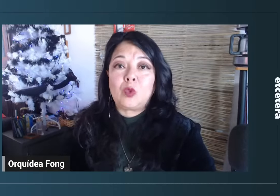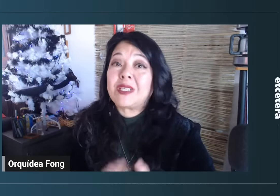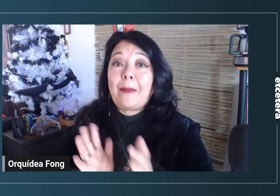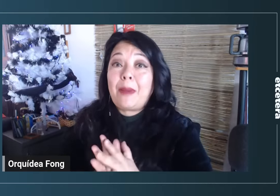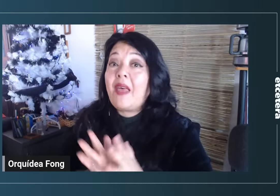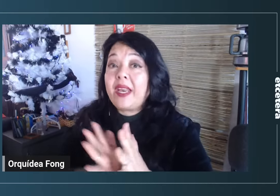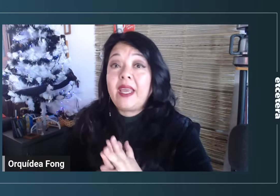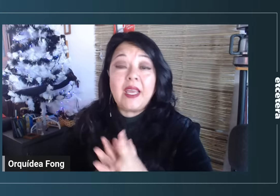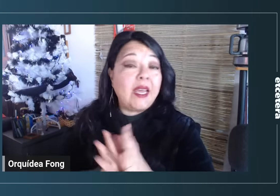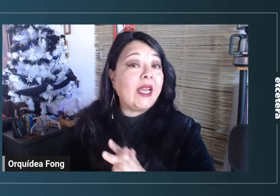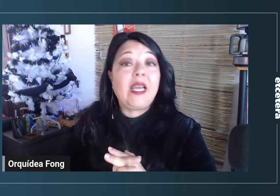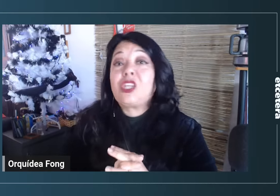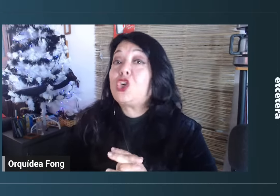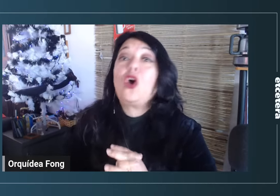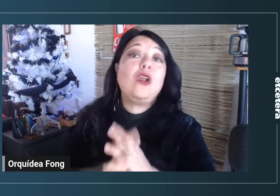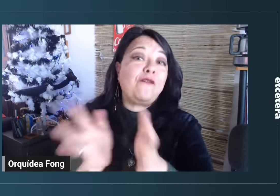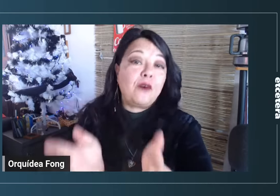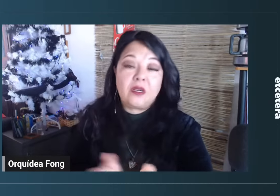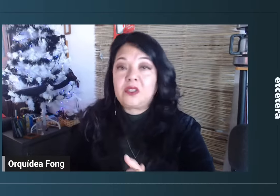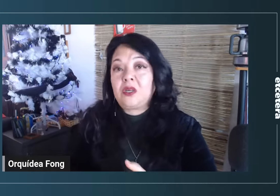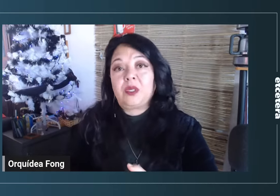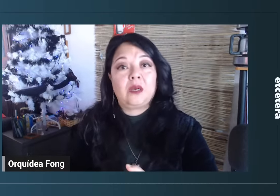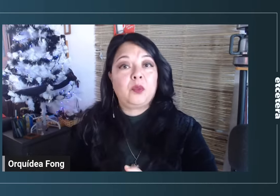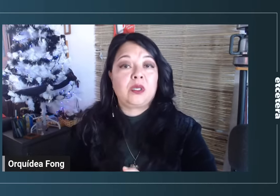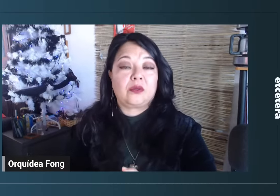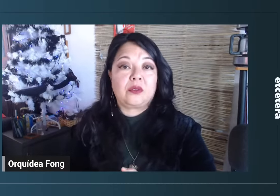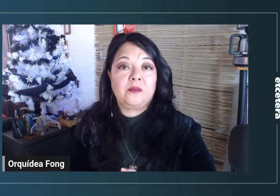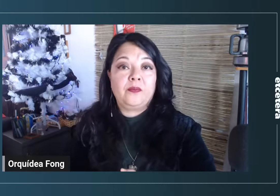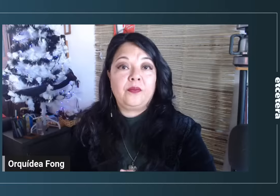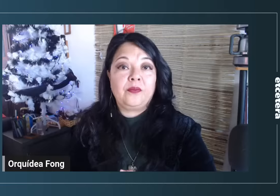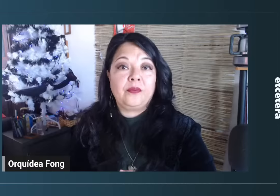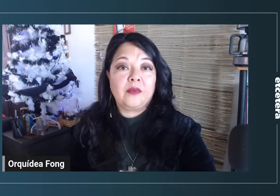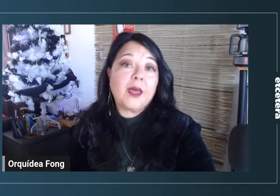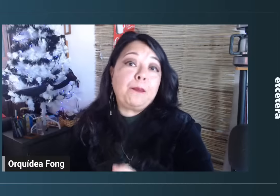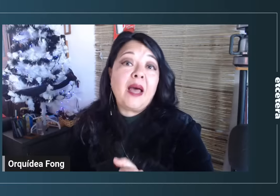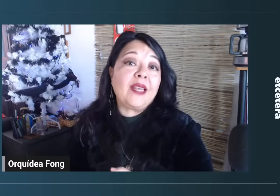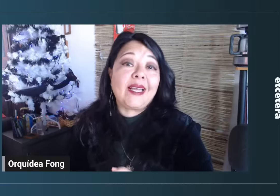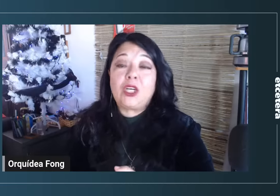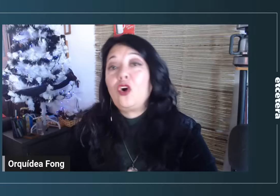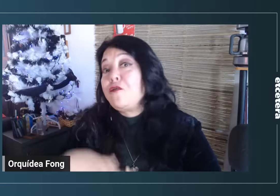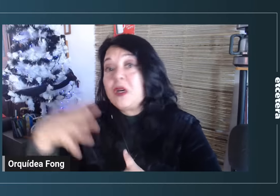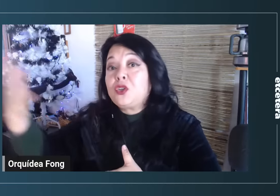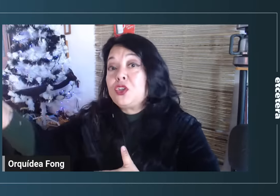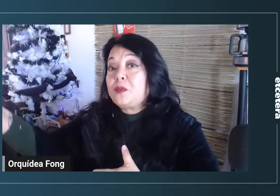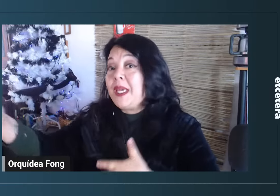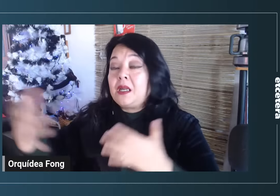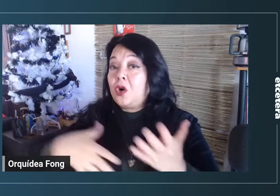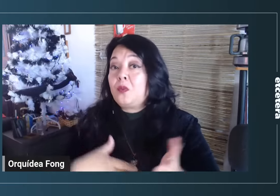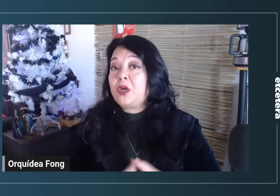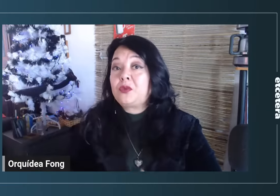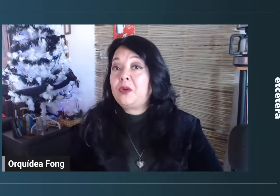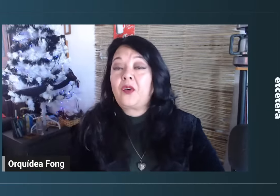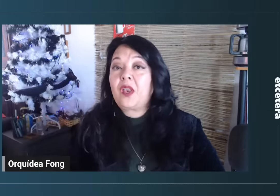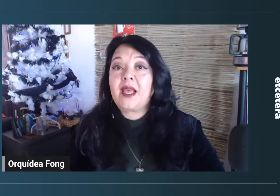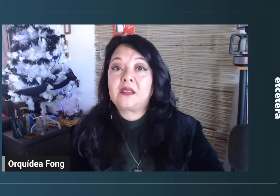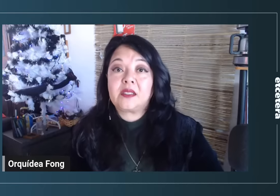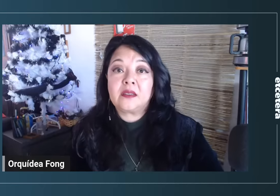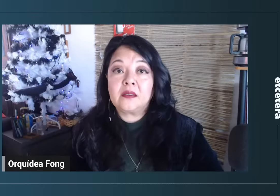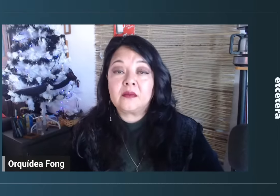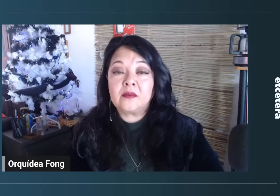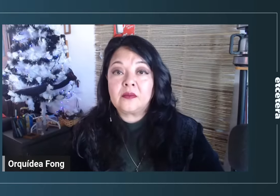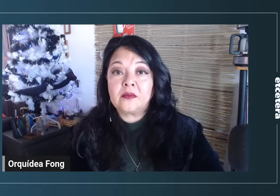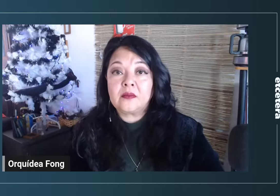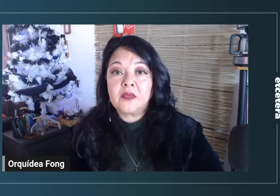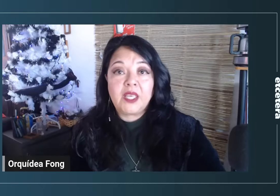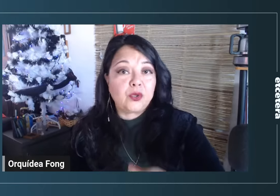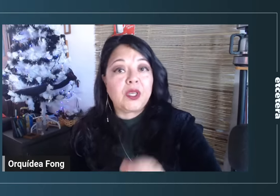dijéramos Qué padre que solo fueron 50 muertos Qué padre que no fueron 2000 como en Nueva